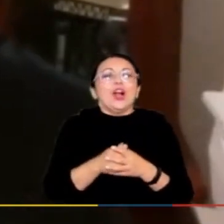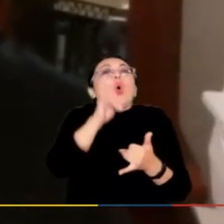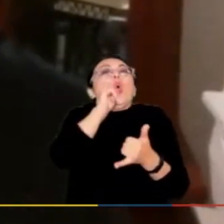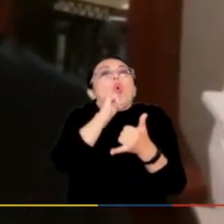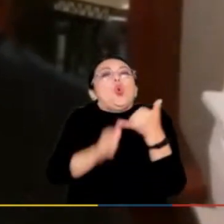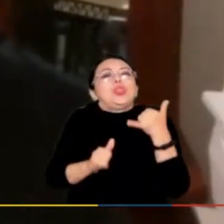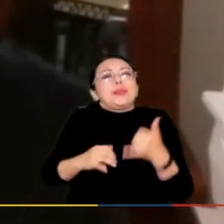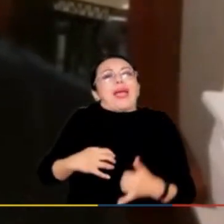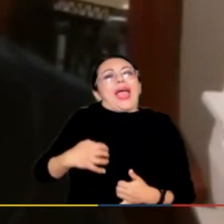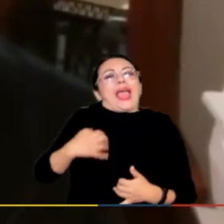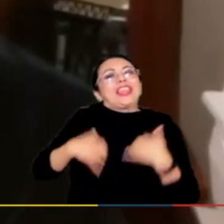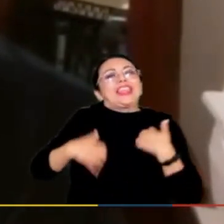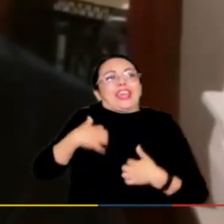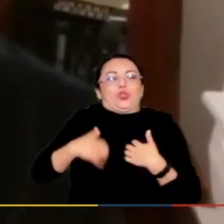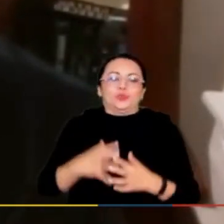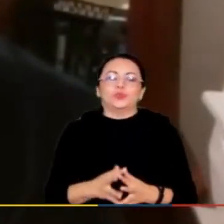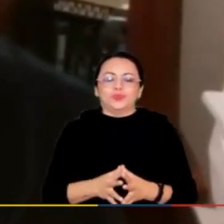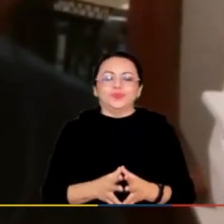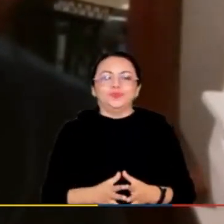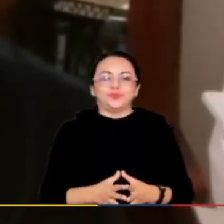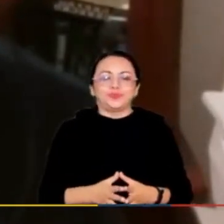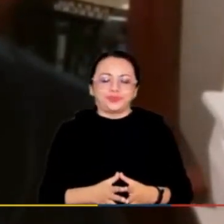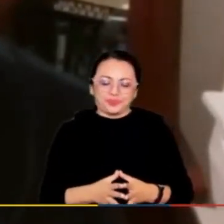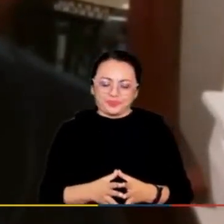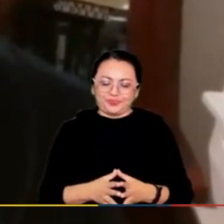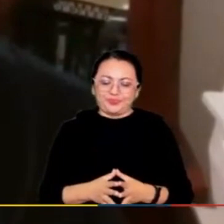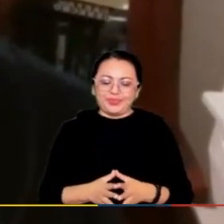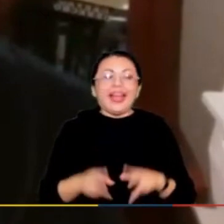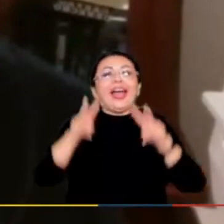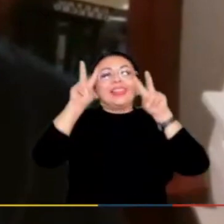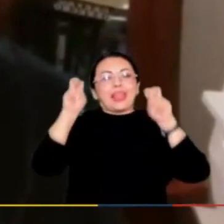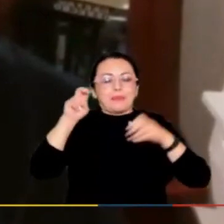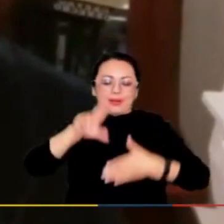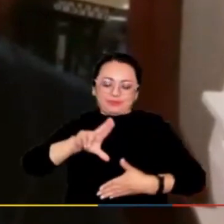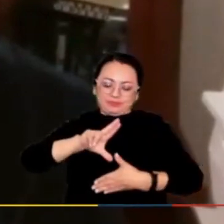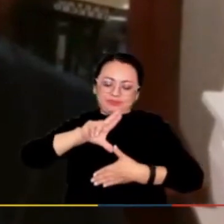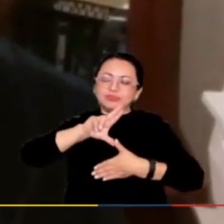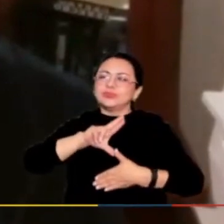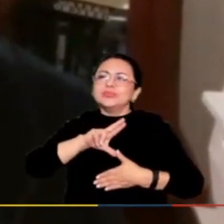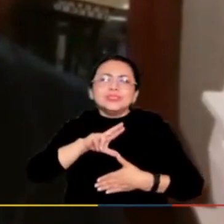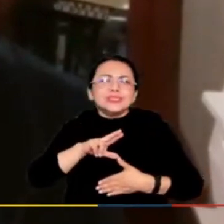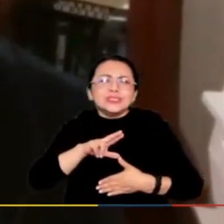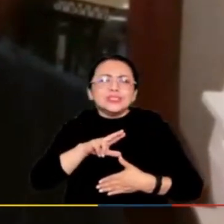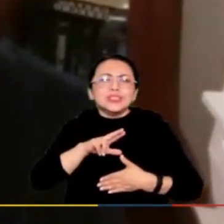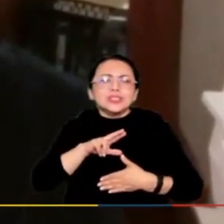una última inquietud, doctor Alberto. Estamos hablando de que en el campo latinoamericano existe